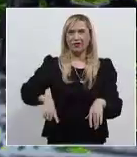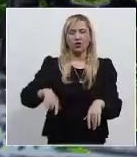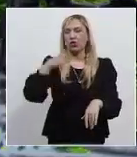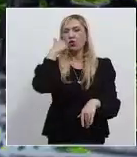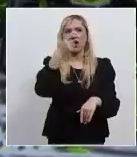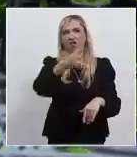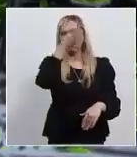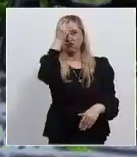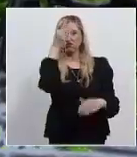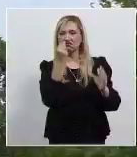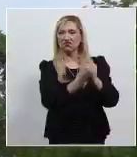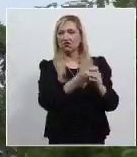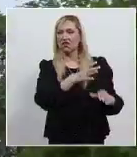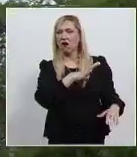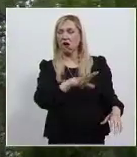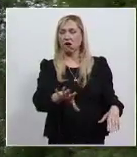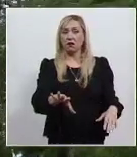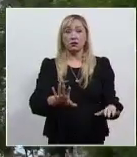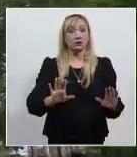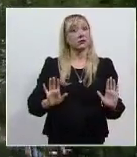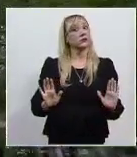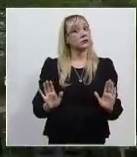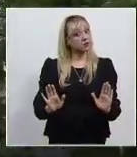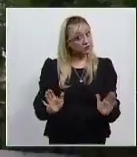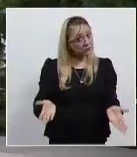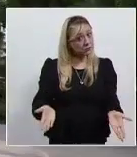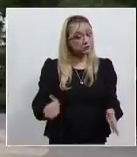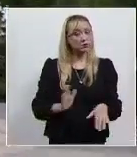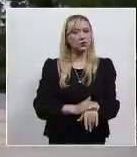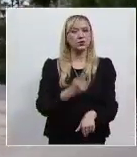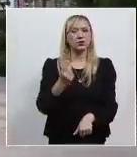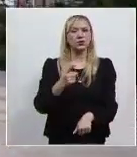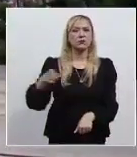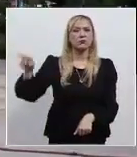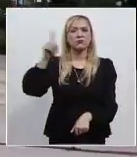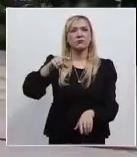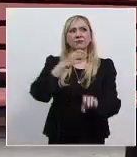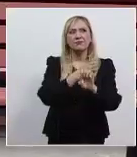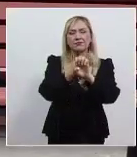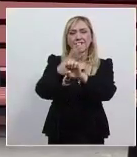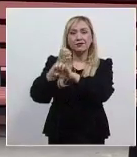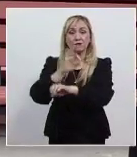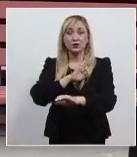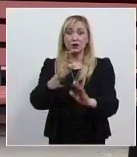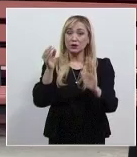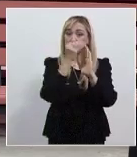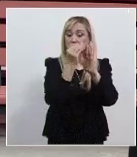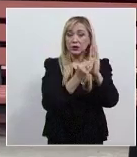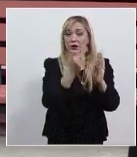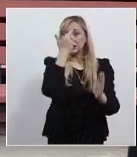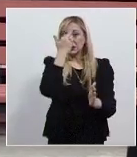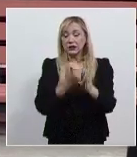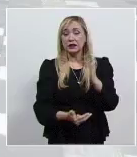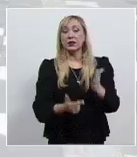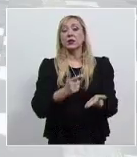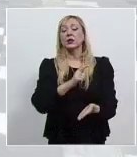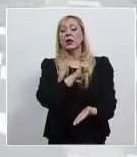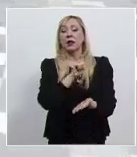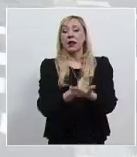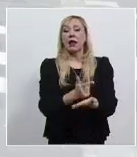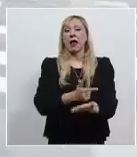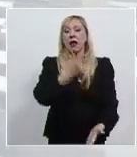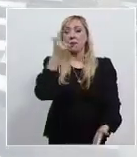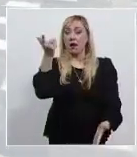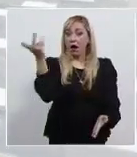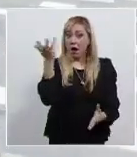Se determinó que las entidades federativas carecen de competencia para establecer un catálogo de faltas graves diverso al previsto en